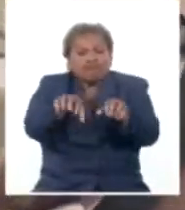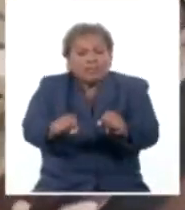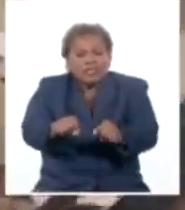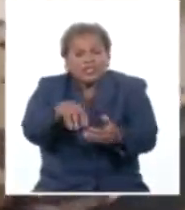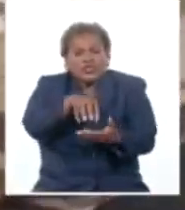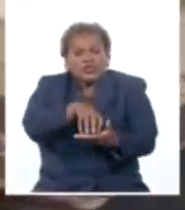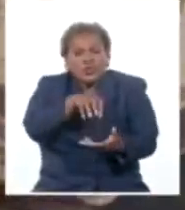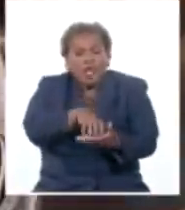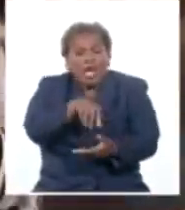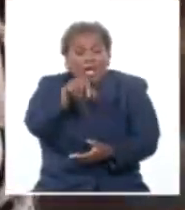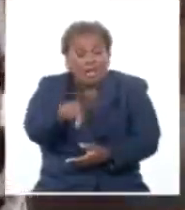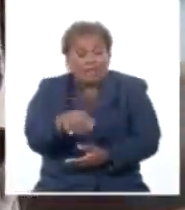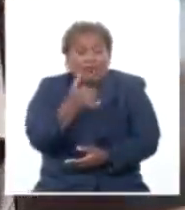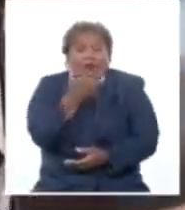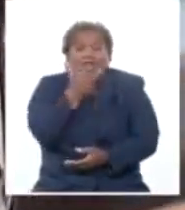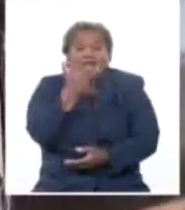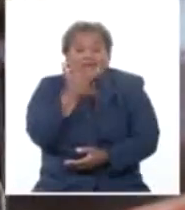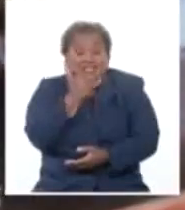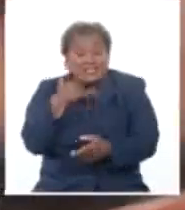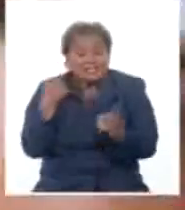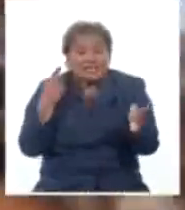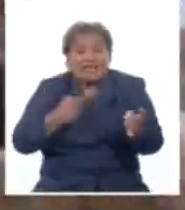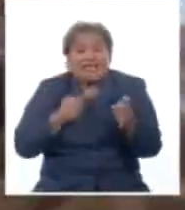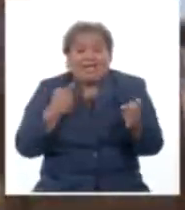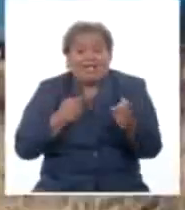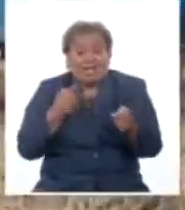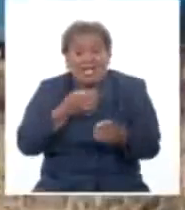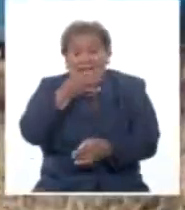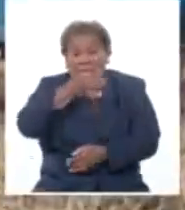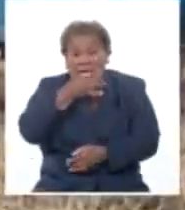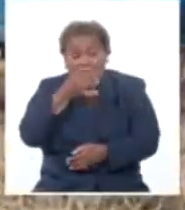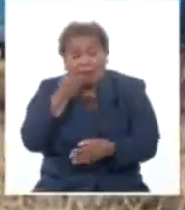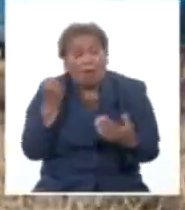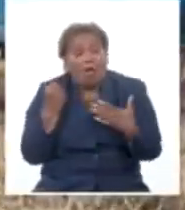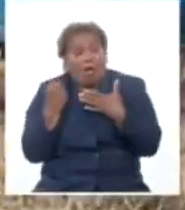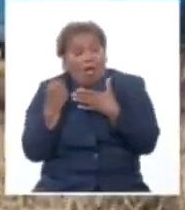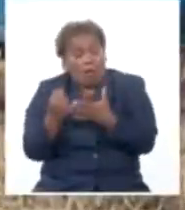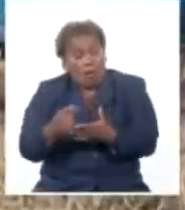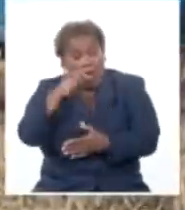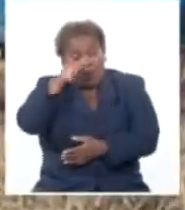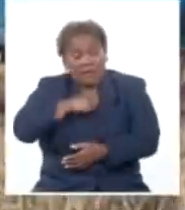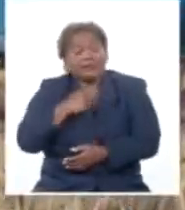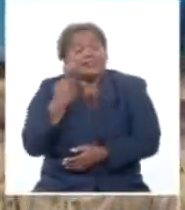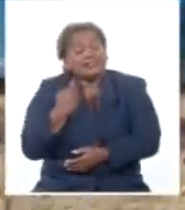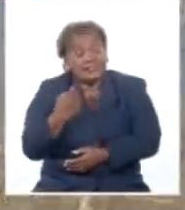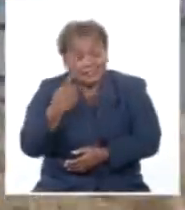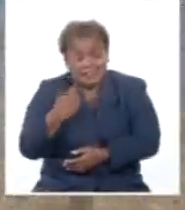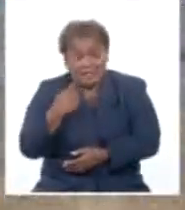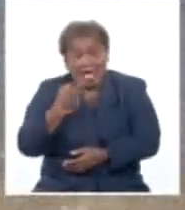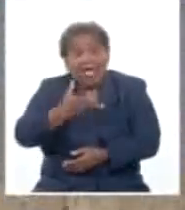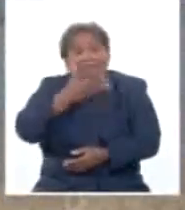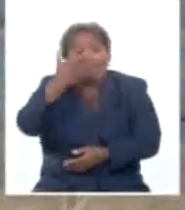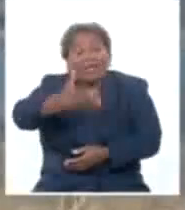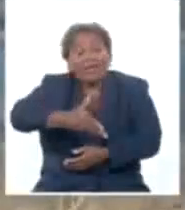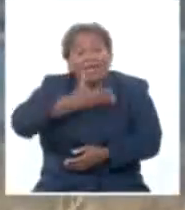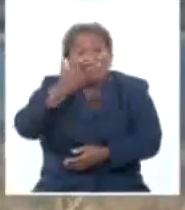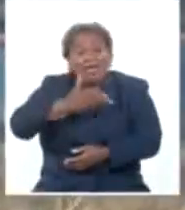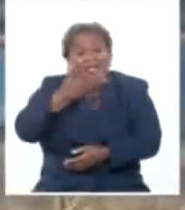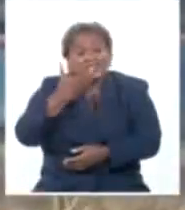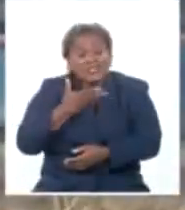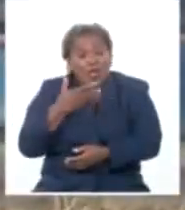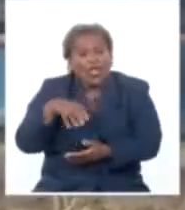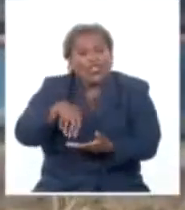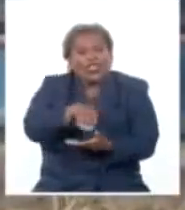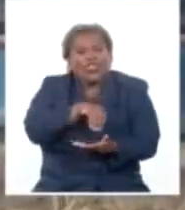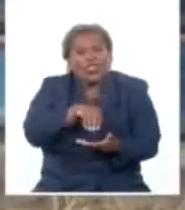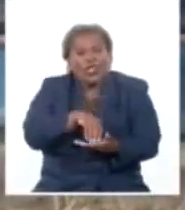punto de inflexión en la guerra, por lo que llamó a seguir apoyando militarmente a Ucrania. Estas declaraciones se produjeron en Estocolmo, donde